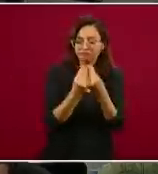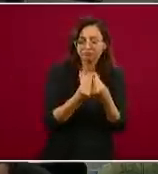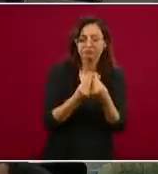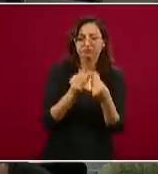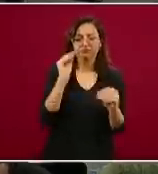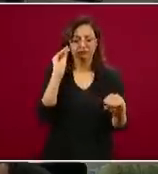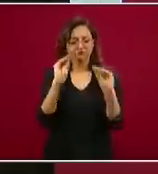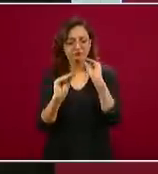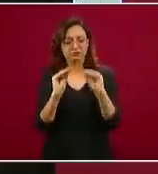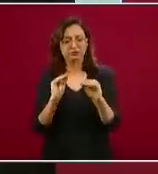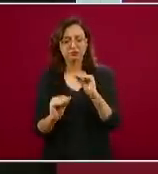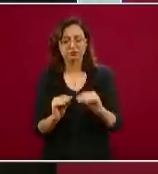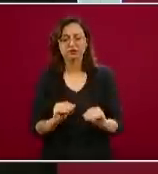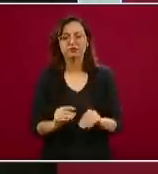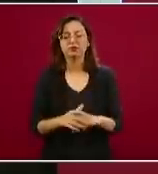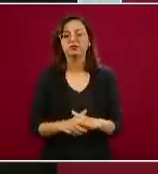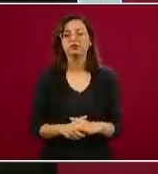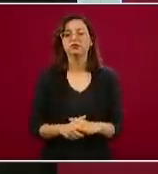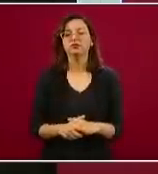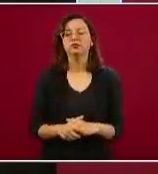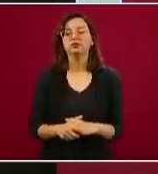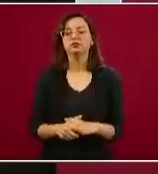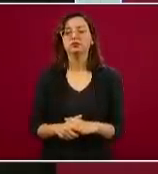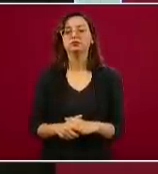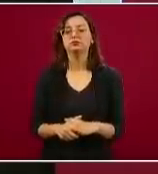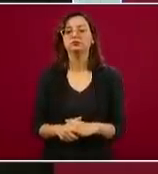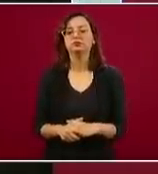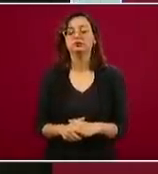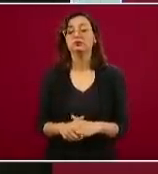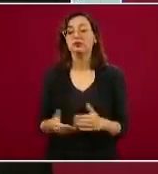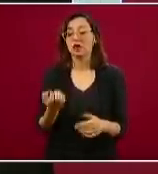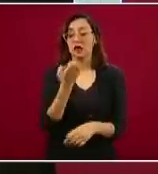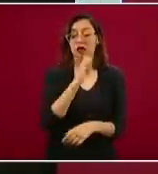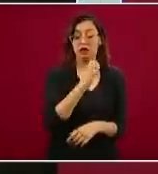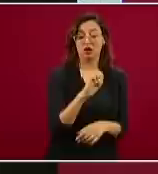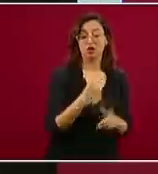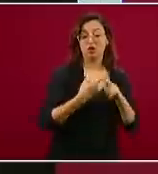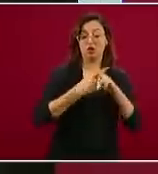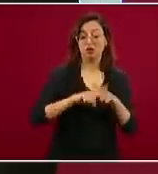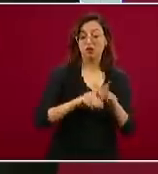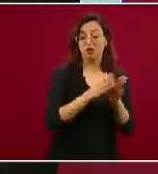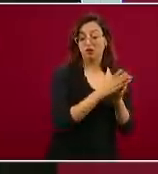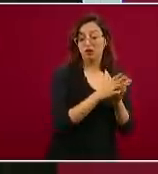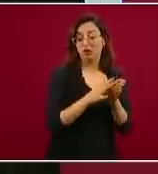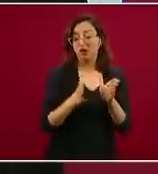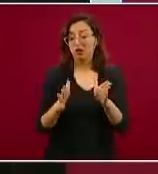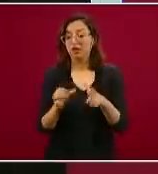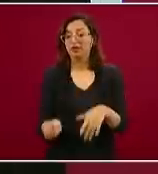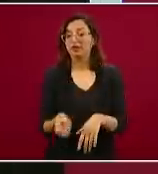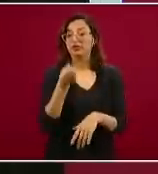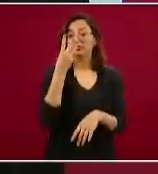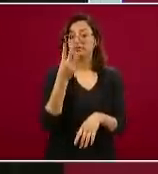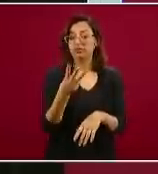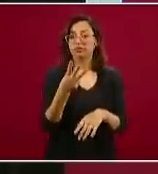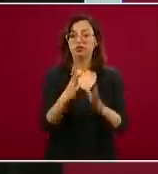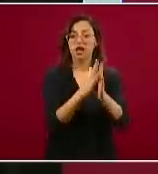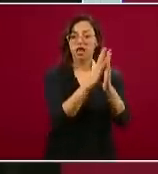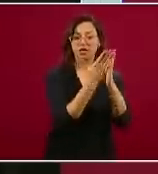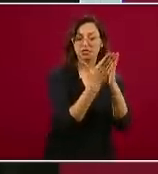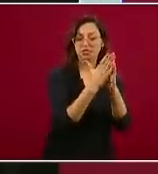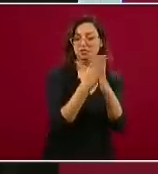Tenemos, producto de esa preparación, tempranamente durante el mes de enero produjimos 3 documentos técnicos que